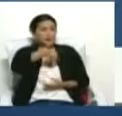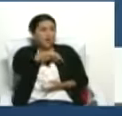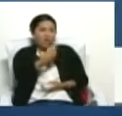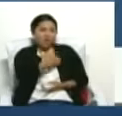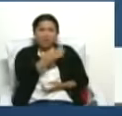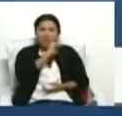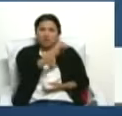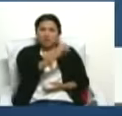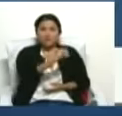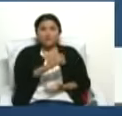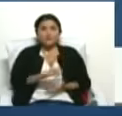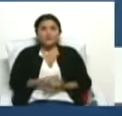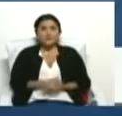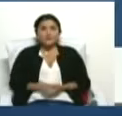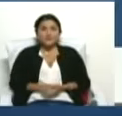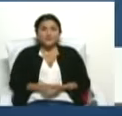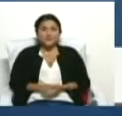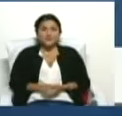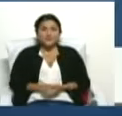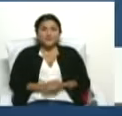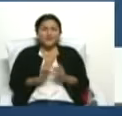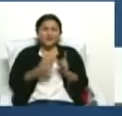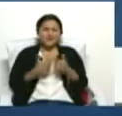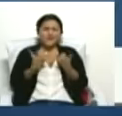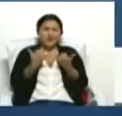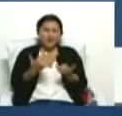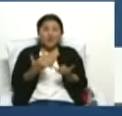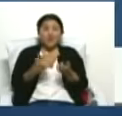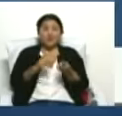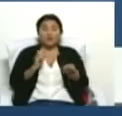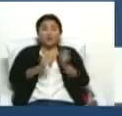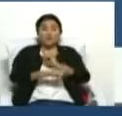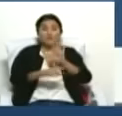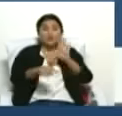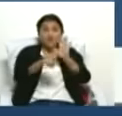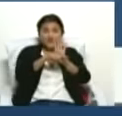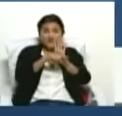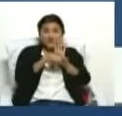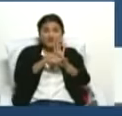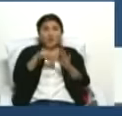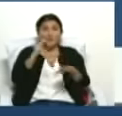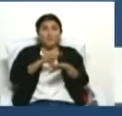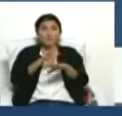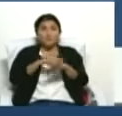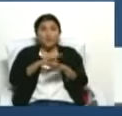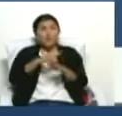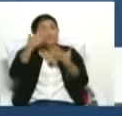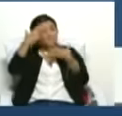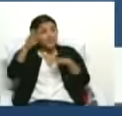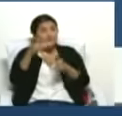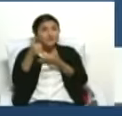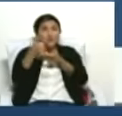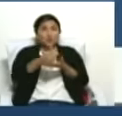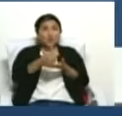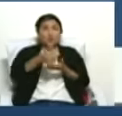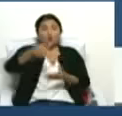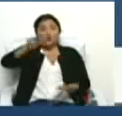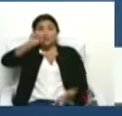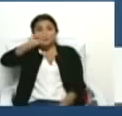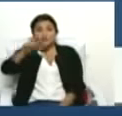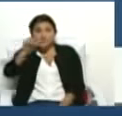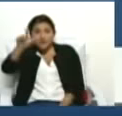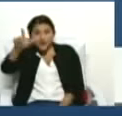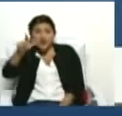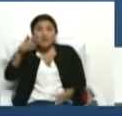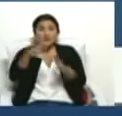Ha habido una mutación negativa, puesto que el brazo de esa supuesta ayuda es la USAID. Estados Unidos ha